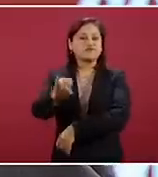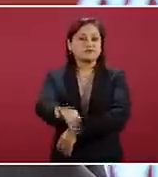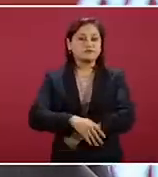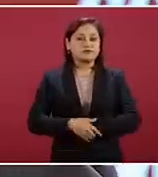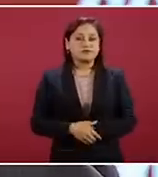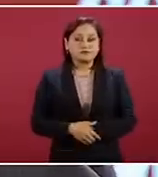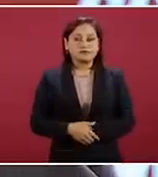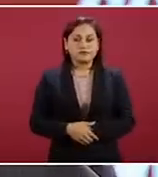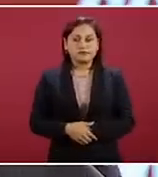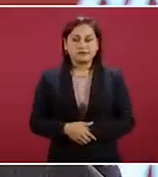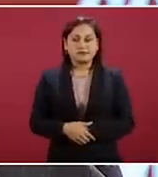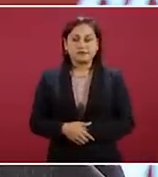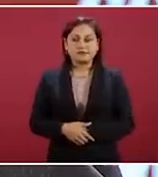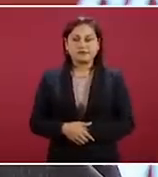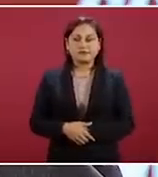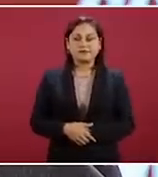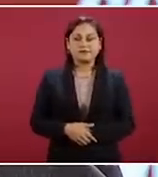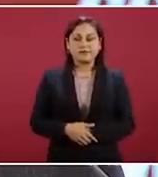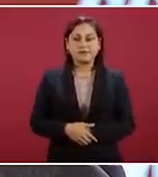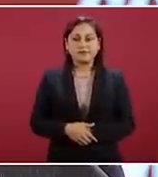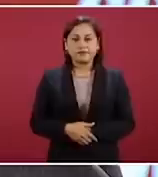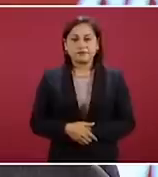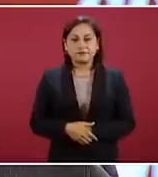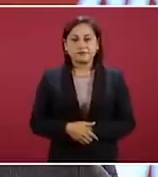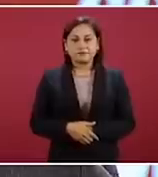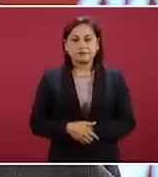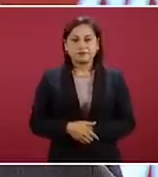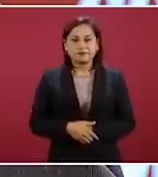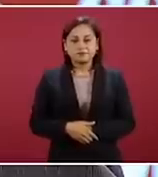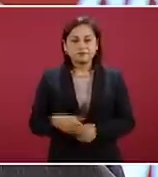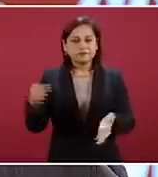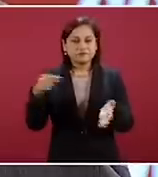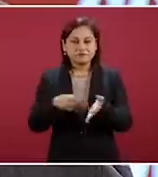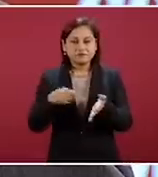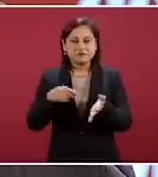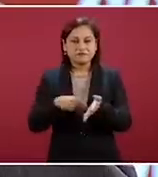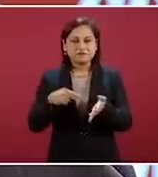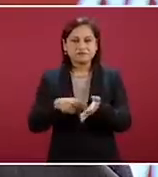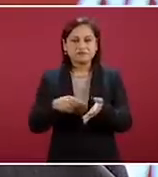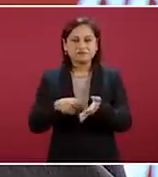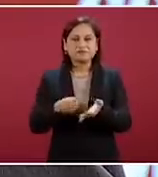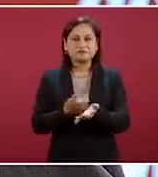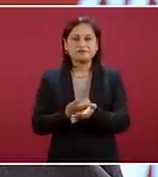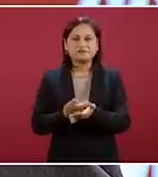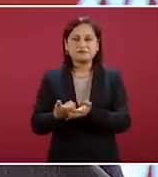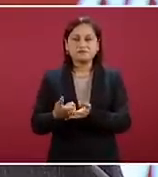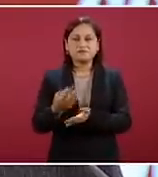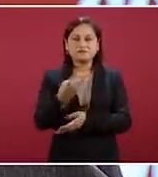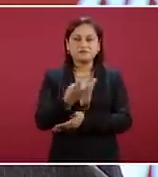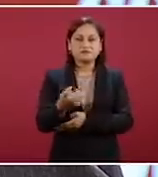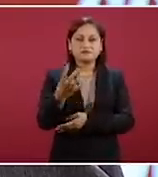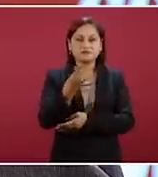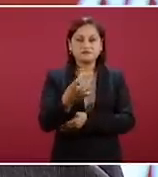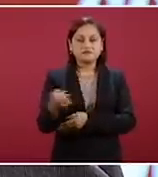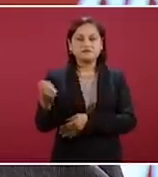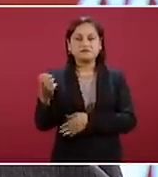Firmaban todo por mantener salarios de 300, de 400 mil pesos mensuales.